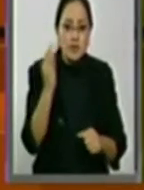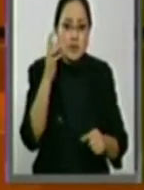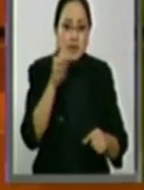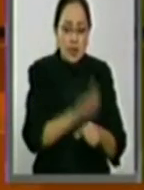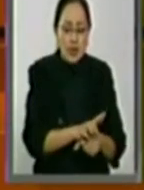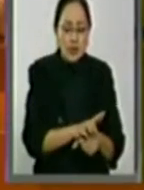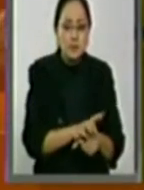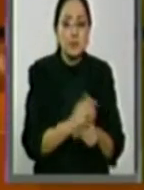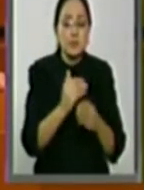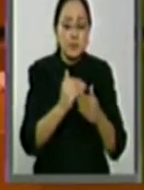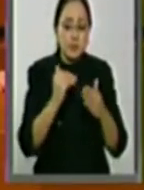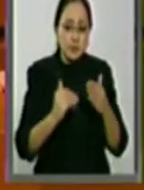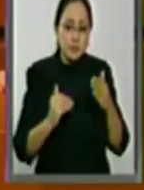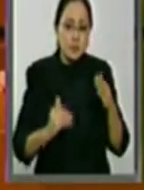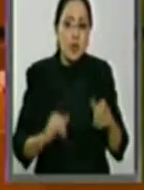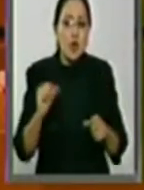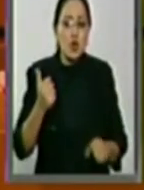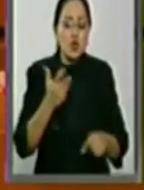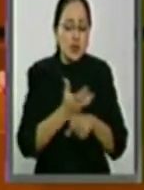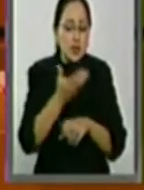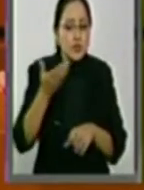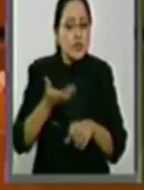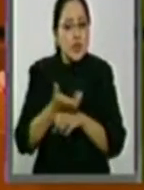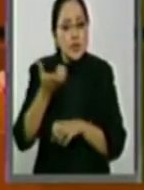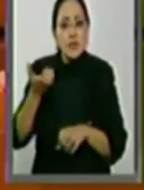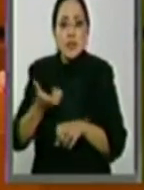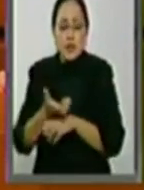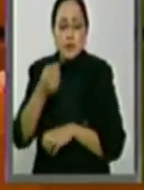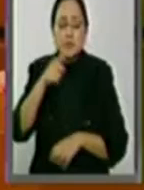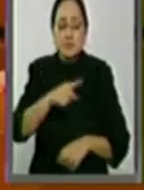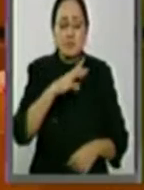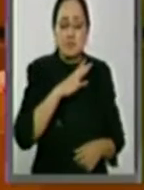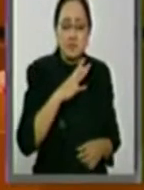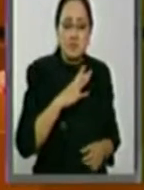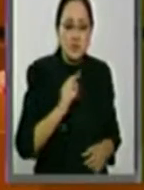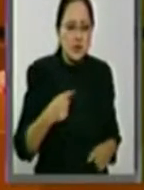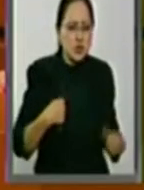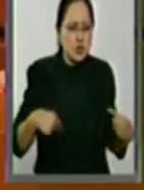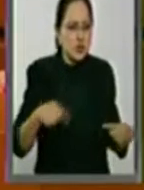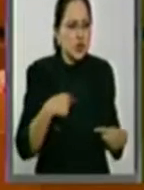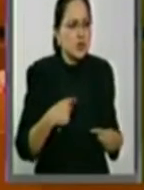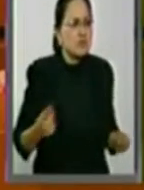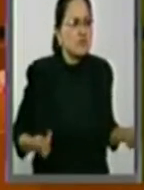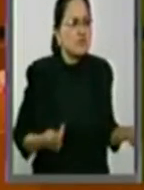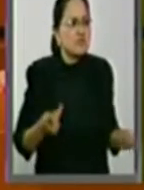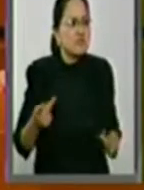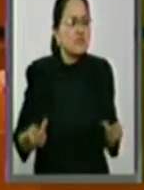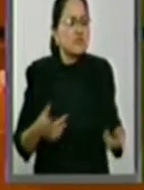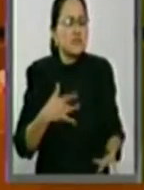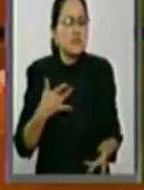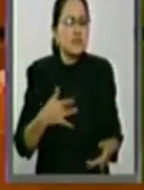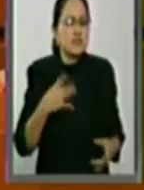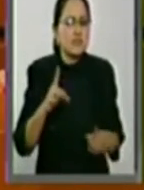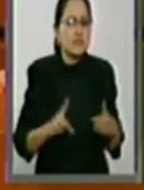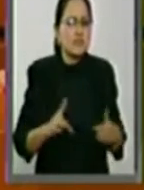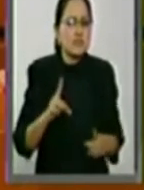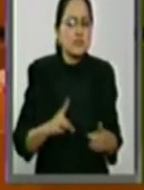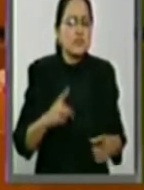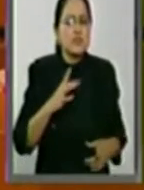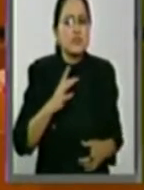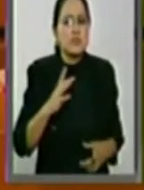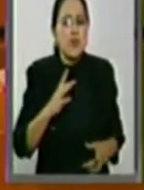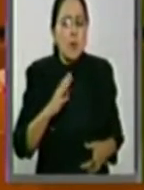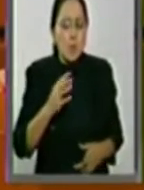el resto de las entidades federativas, nos preguntamos cuánto más debemos o